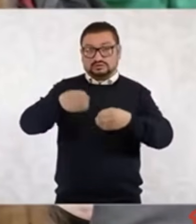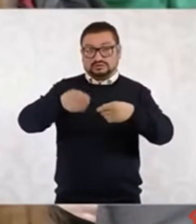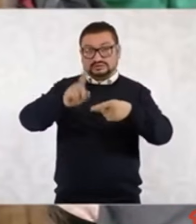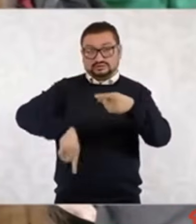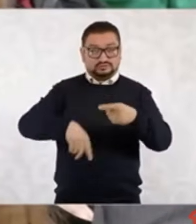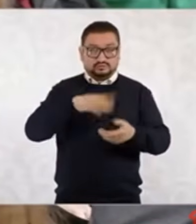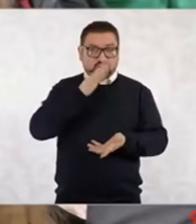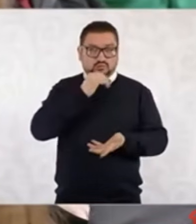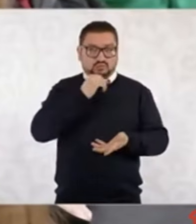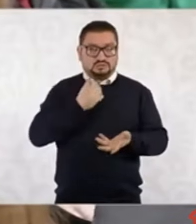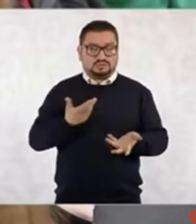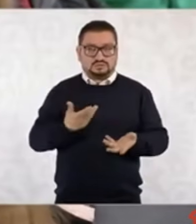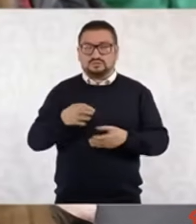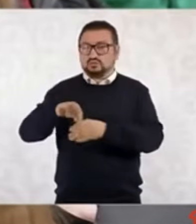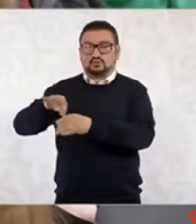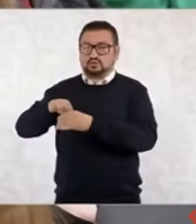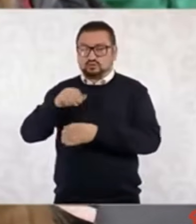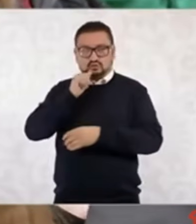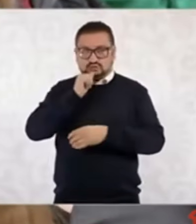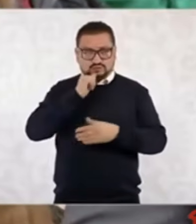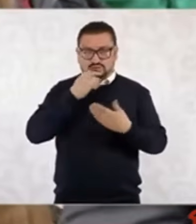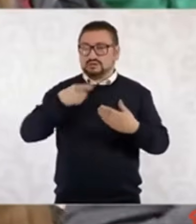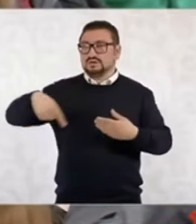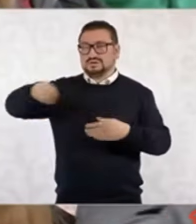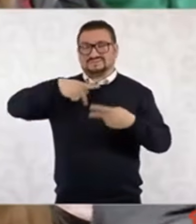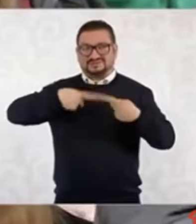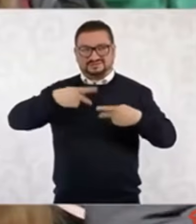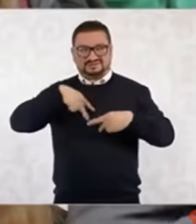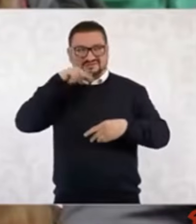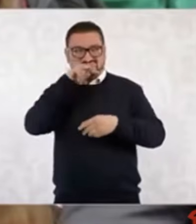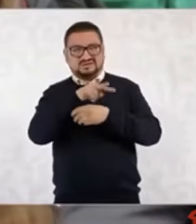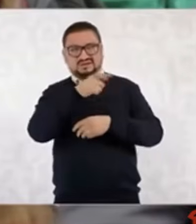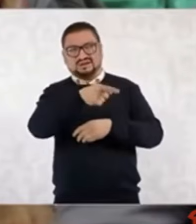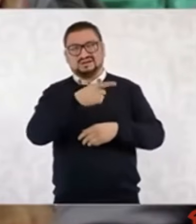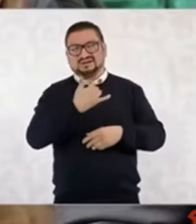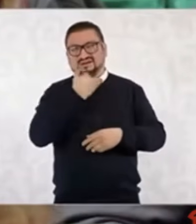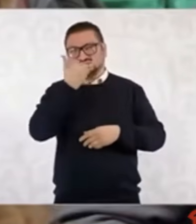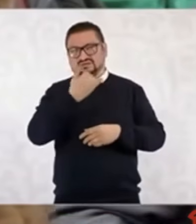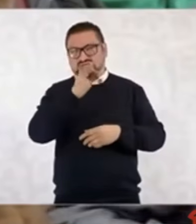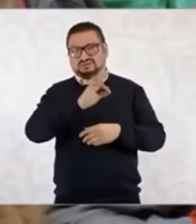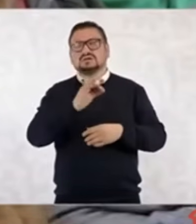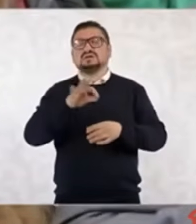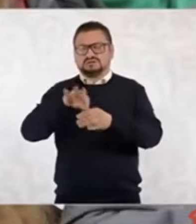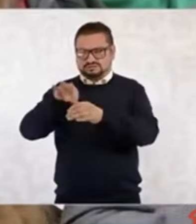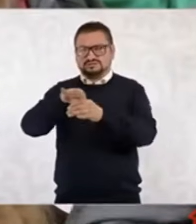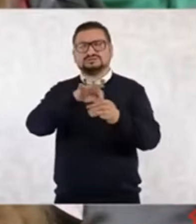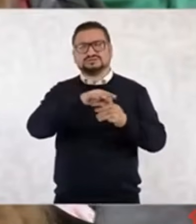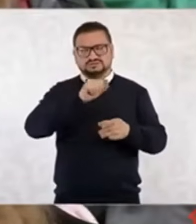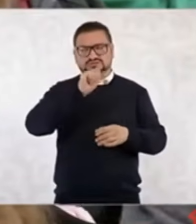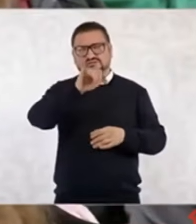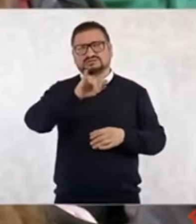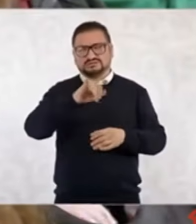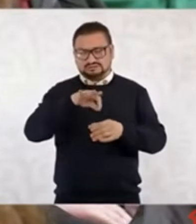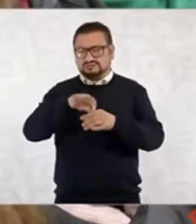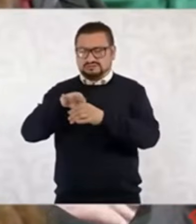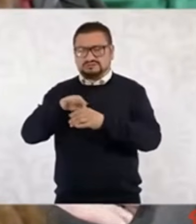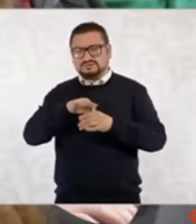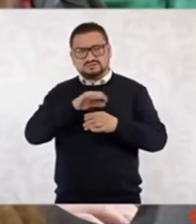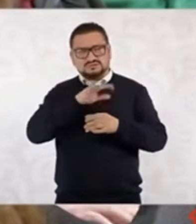juez que la ciudadanía considere se equivocó, aunque sí lo haya elegido por medio del